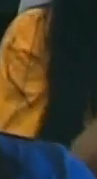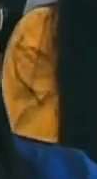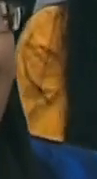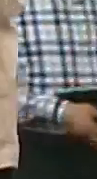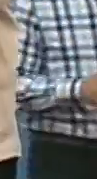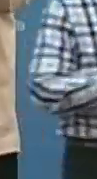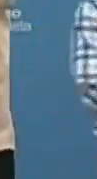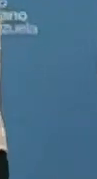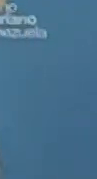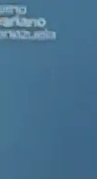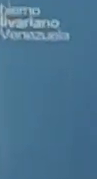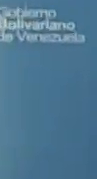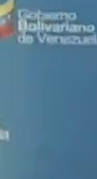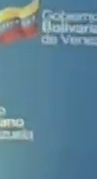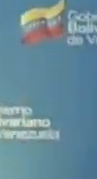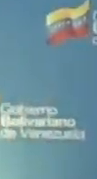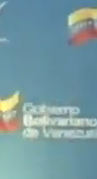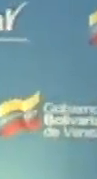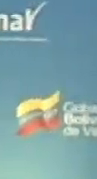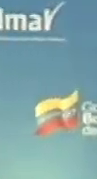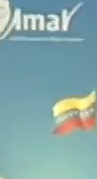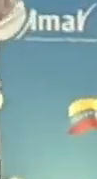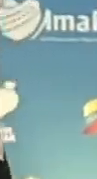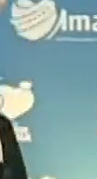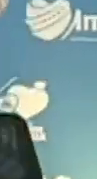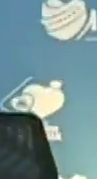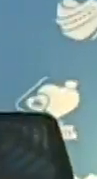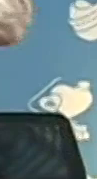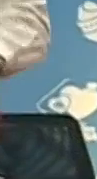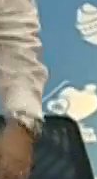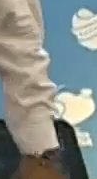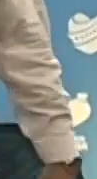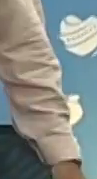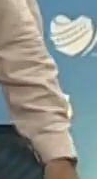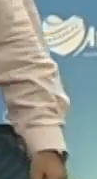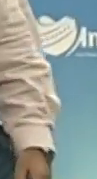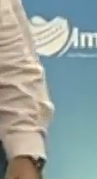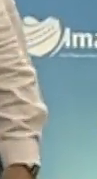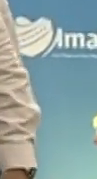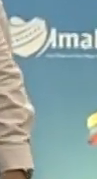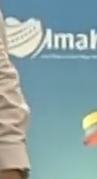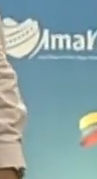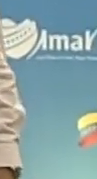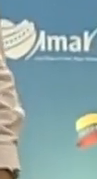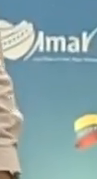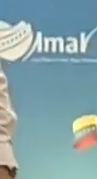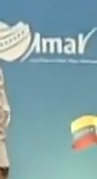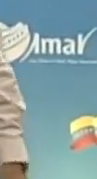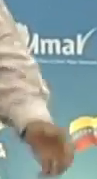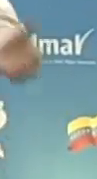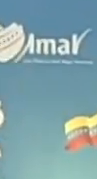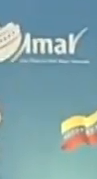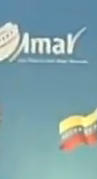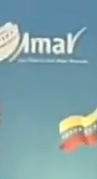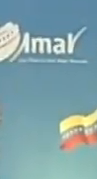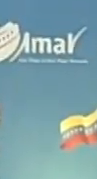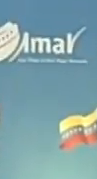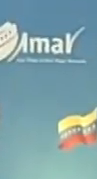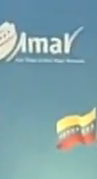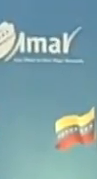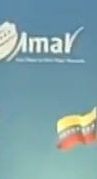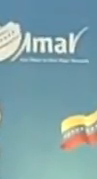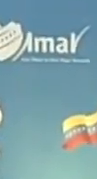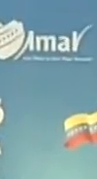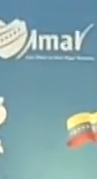Bueno, vamos a cantar todos a capela, vamos allá. Alerta a todos, son de